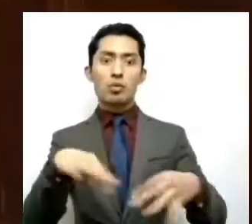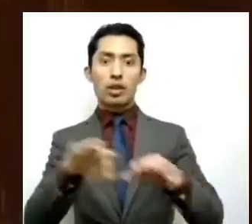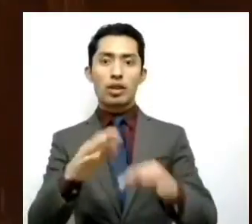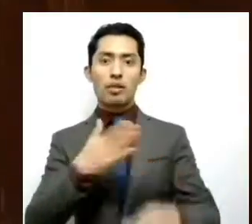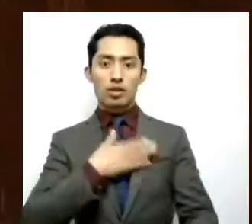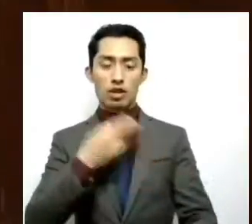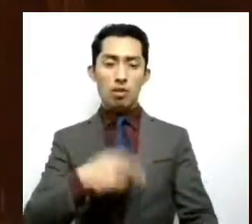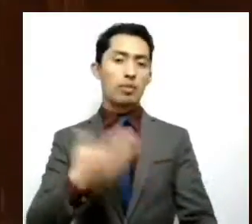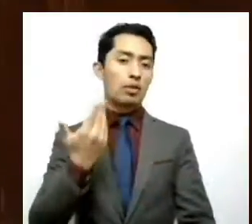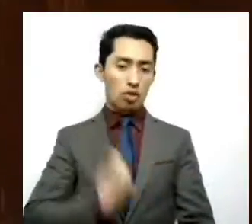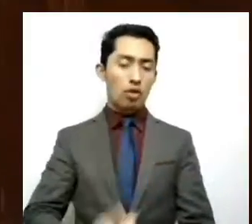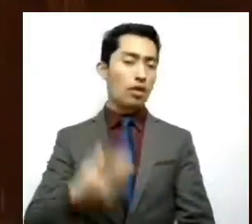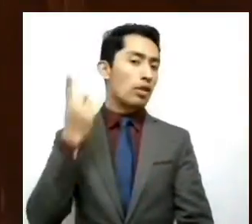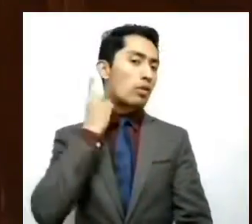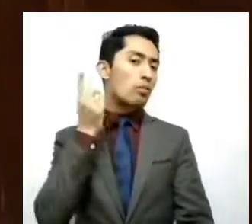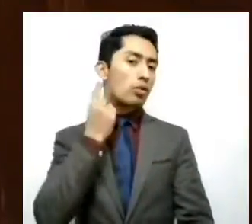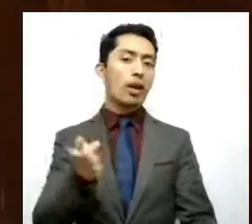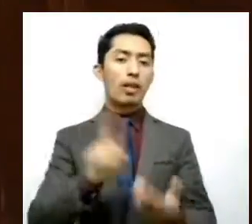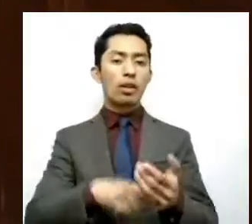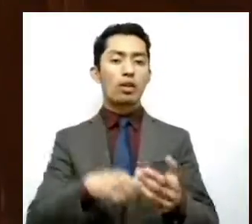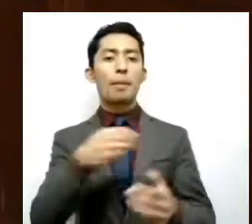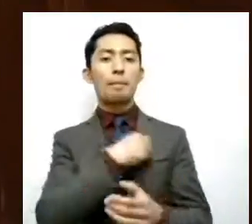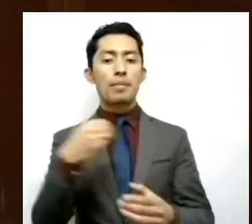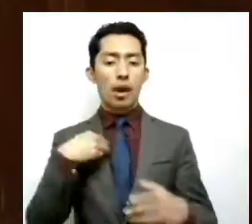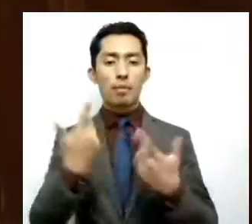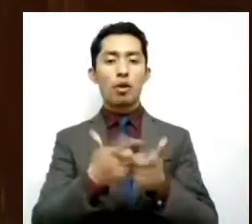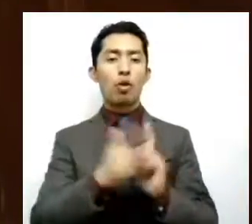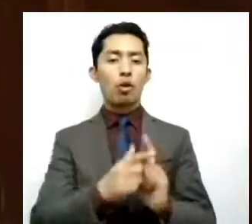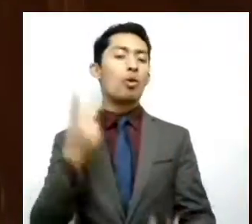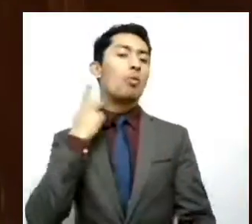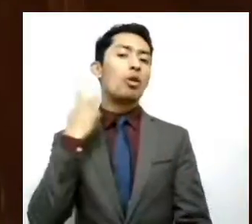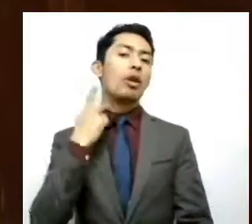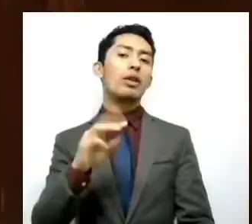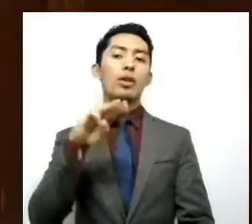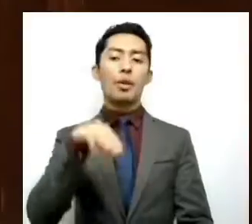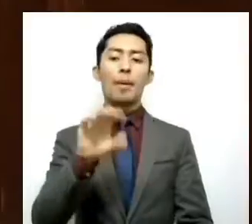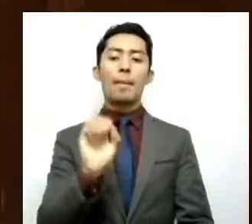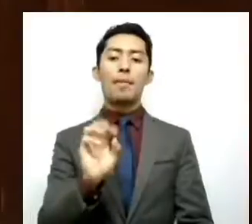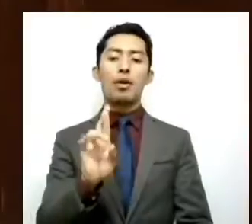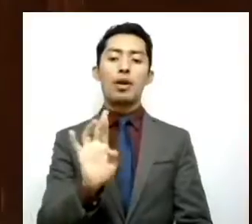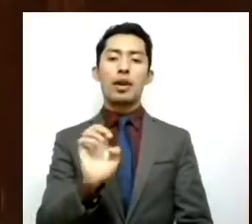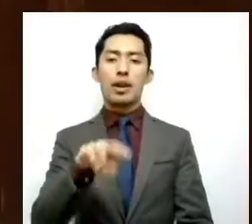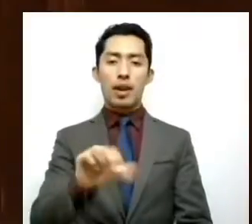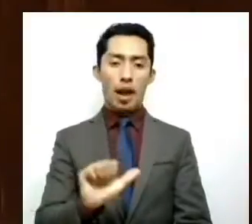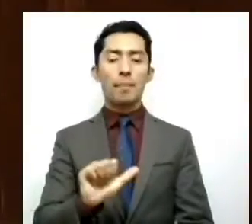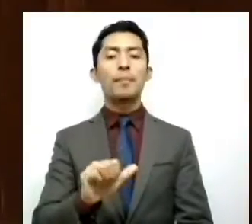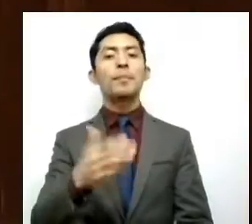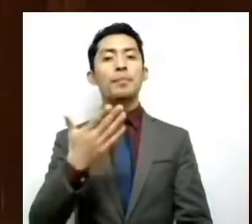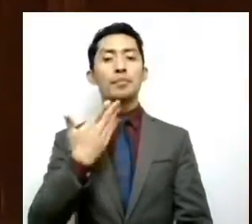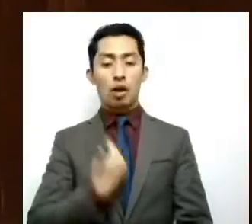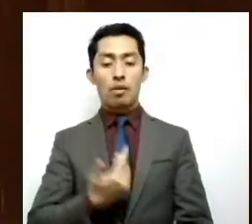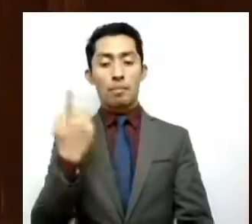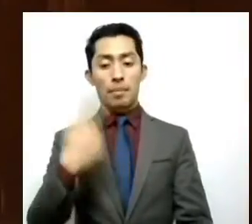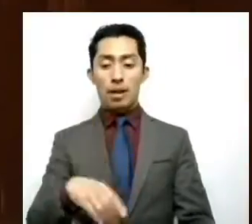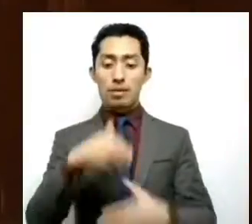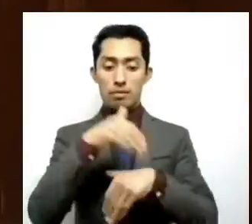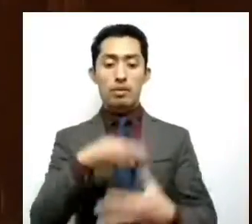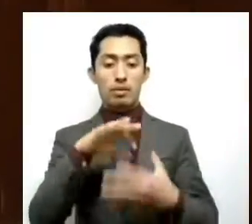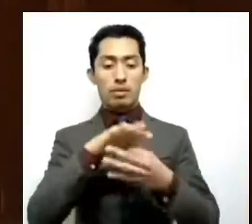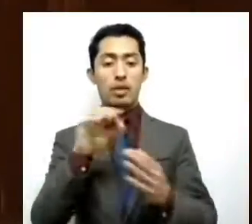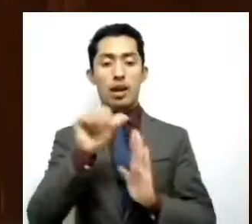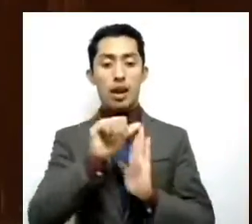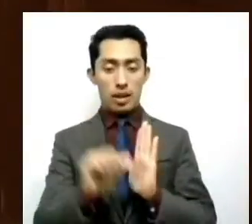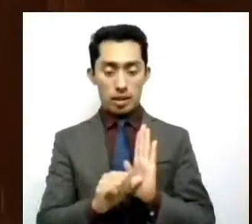diputado, integrante del grupo parlamentario de Morena, y en ejercicio del derecho que me confieren las leyes de la